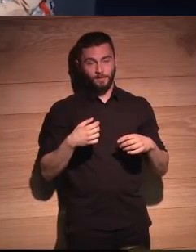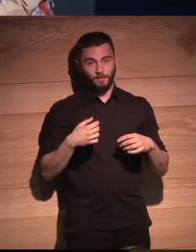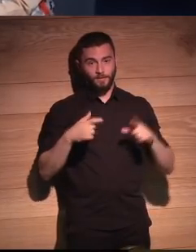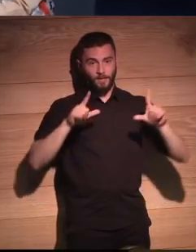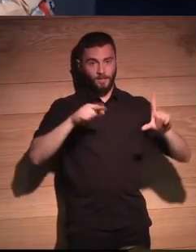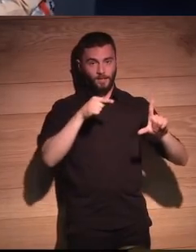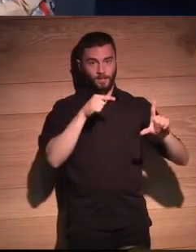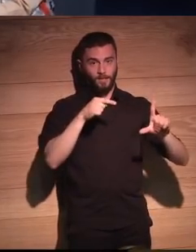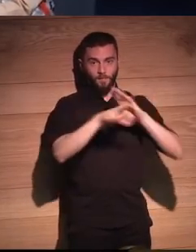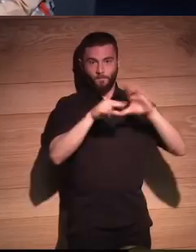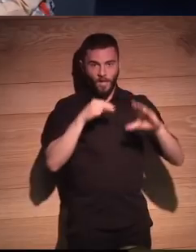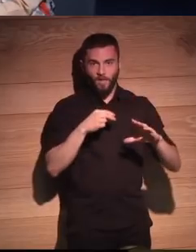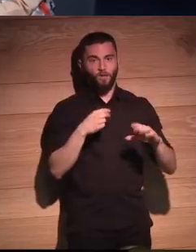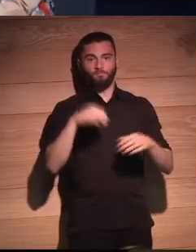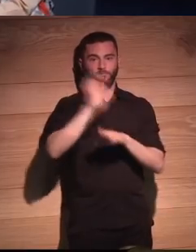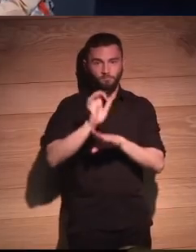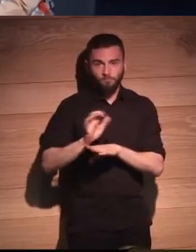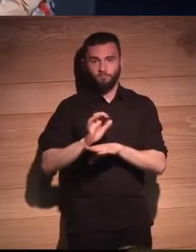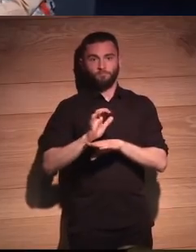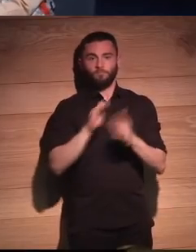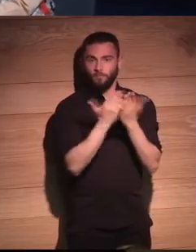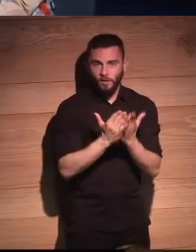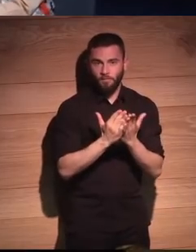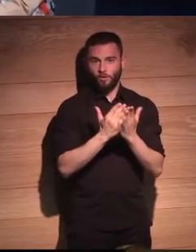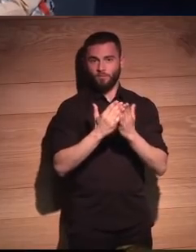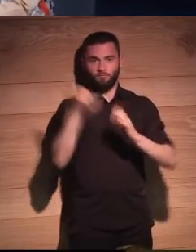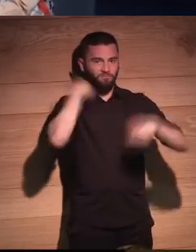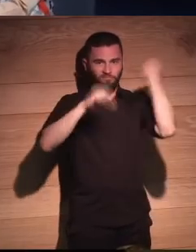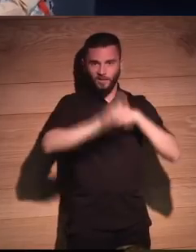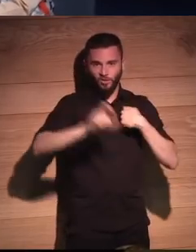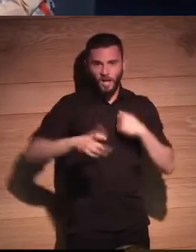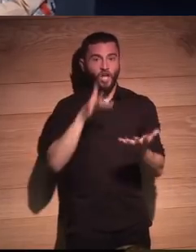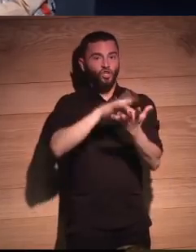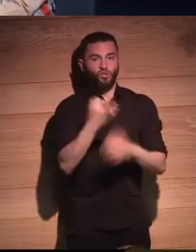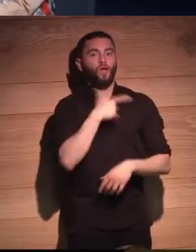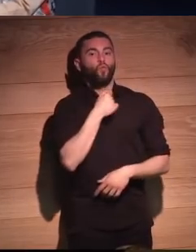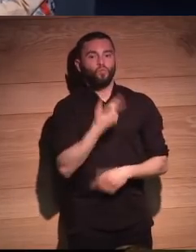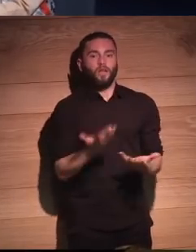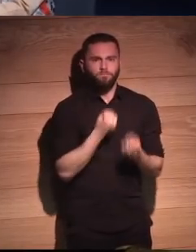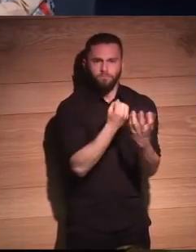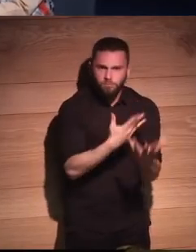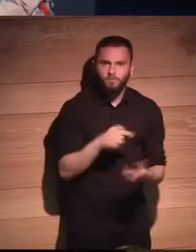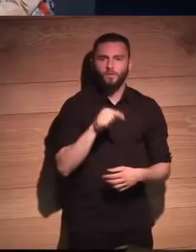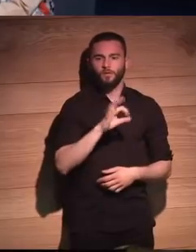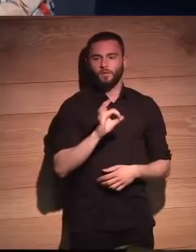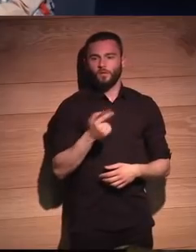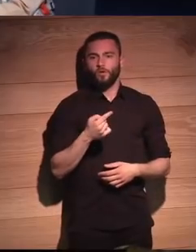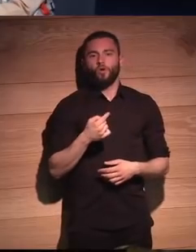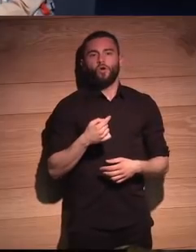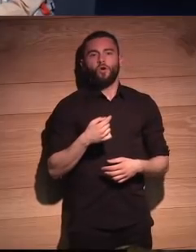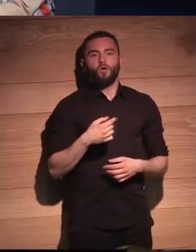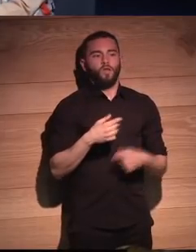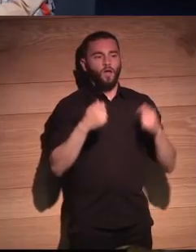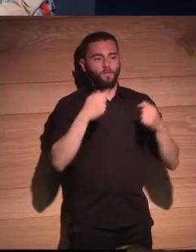de los libros, de las películas, de los personajes, de lo que te gustaría que pasara, de las cosas que tienes en casa. Hola, personajes, es tu manera de saludar